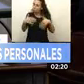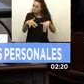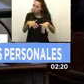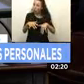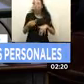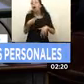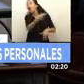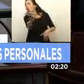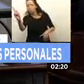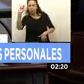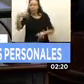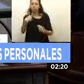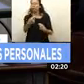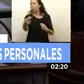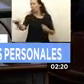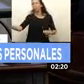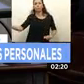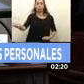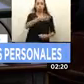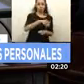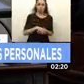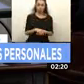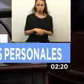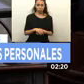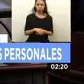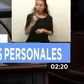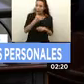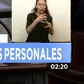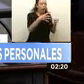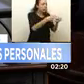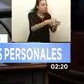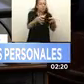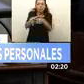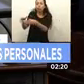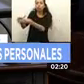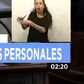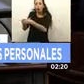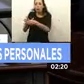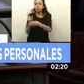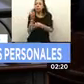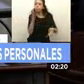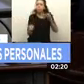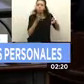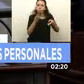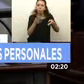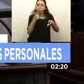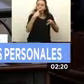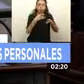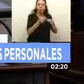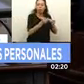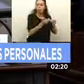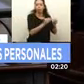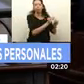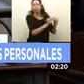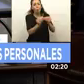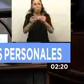todo el problema es que la suma de las demandas sectoriales no Da un total virtuoso da lo que tenemos